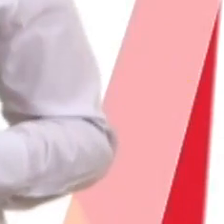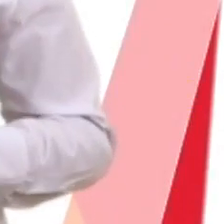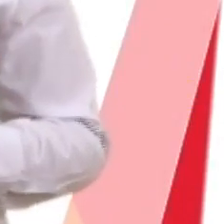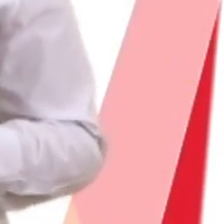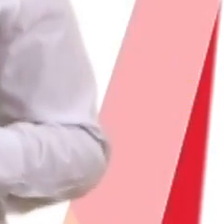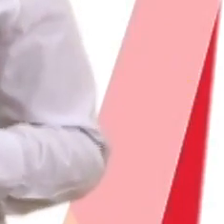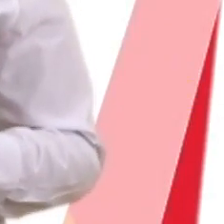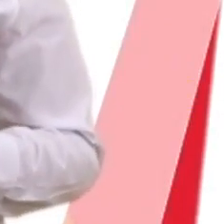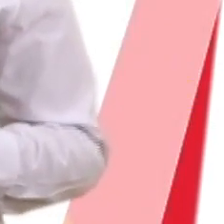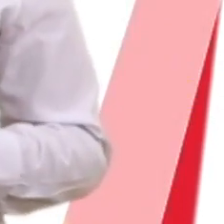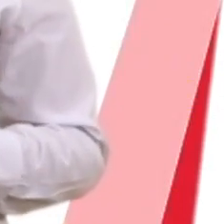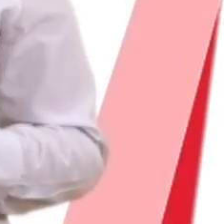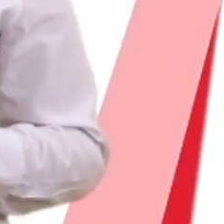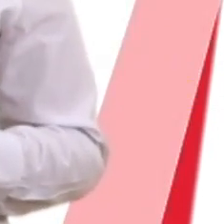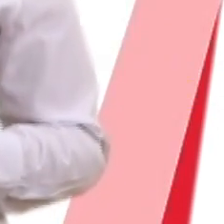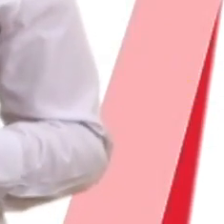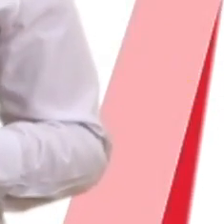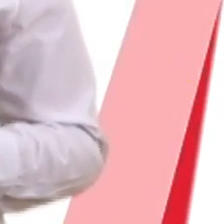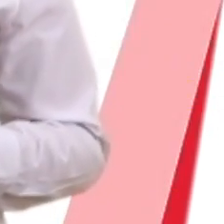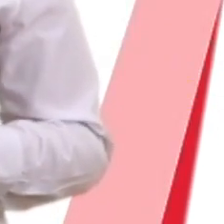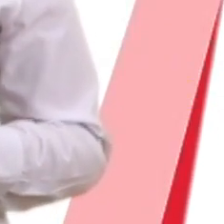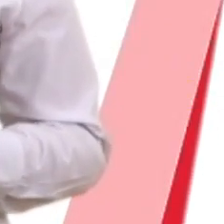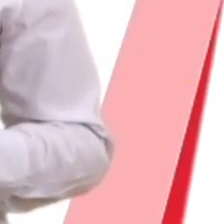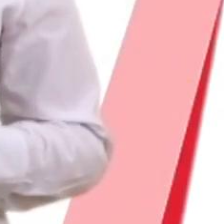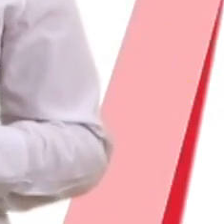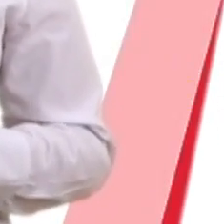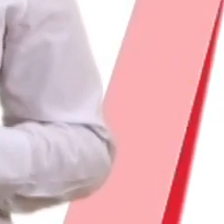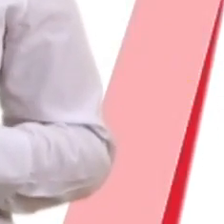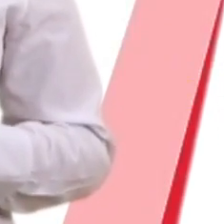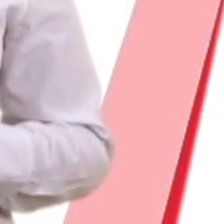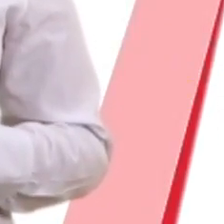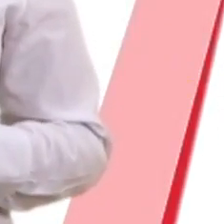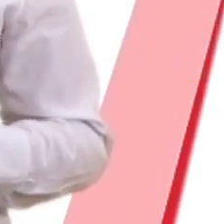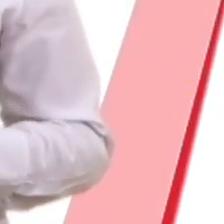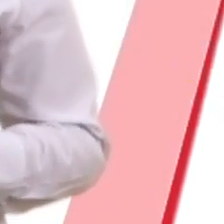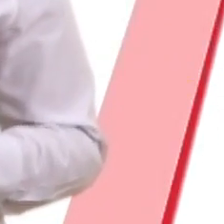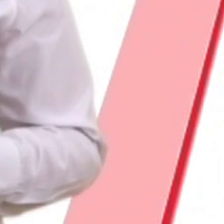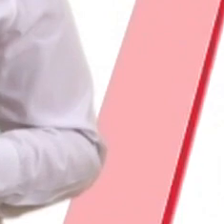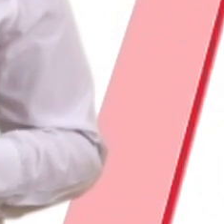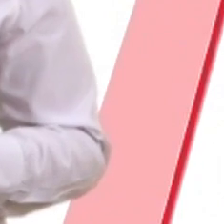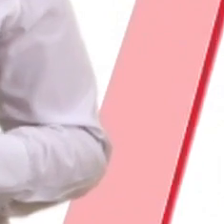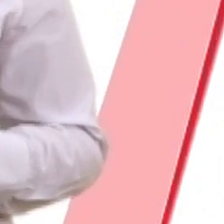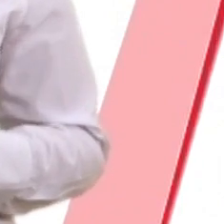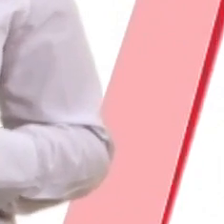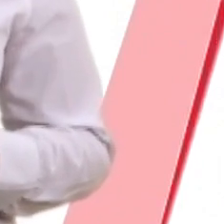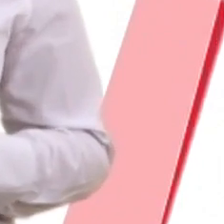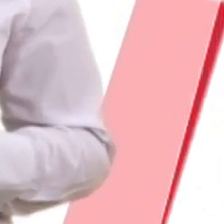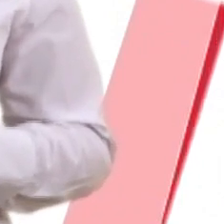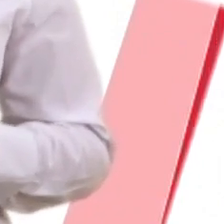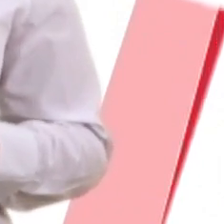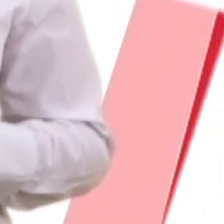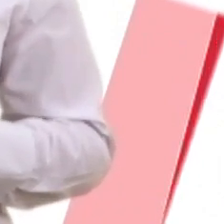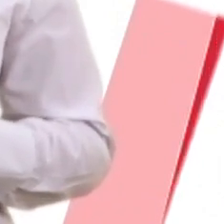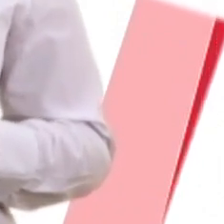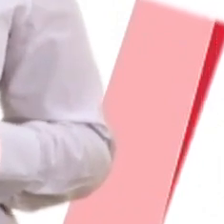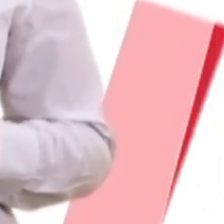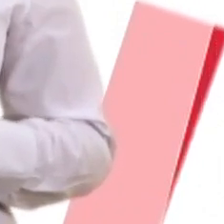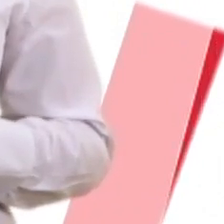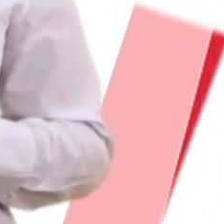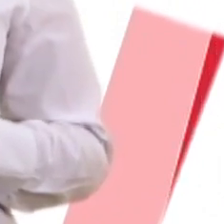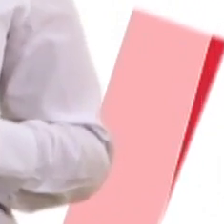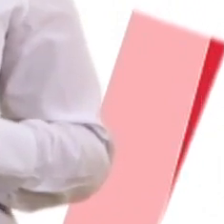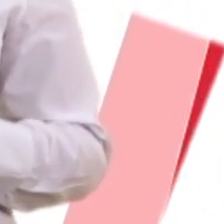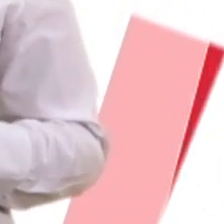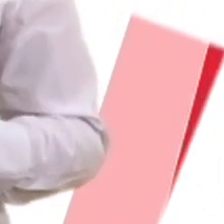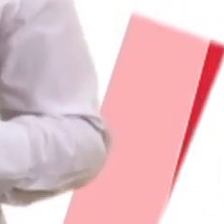Vamos, le invito a disfrutar de Buena Vida, el programa para la persona adulta mayor que mejorará su calidad de vida por medio del entretenimiento